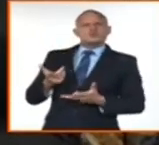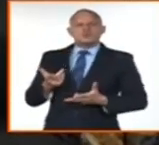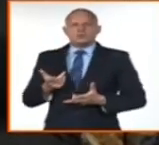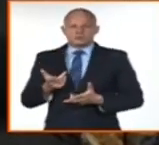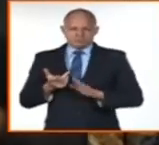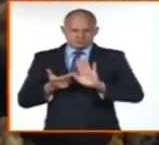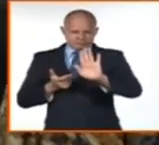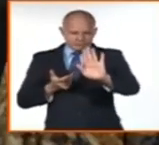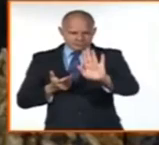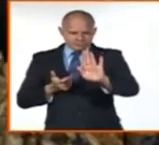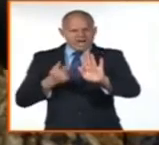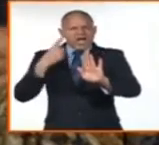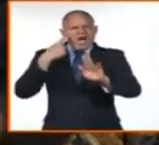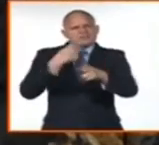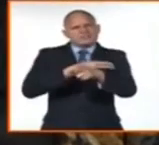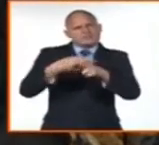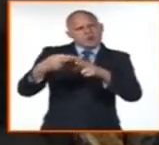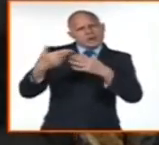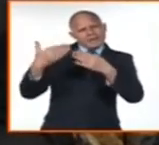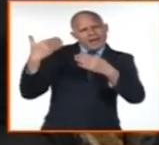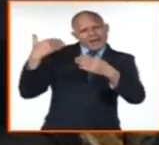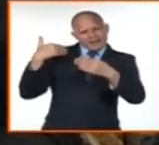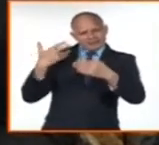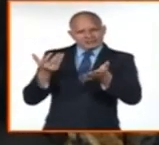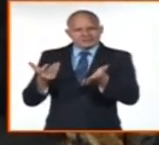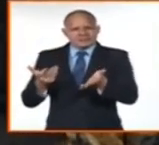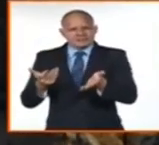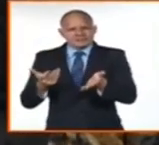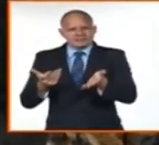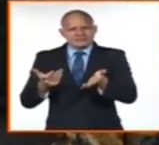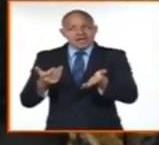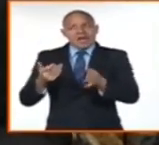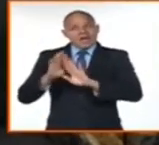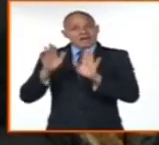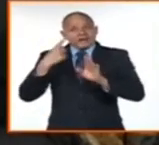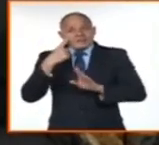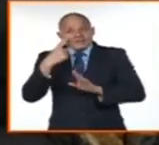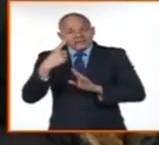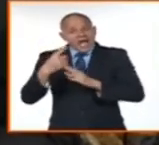lo que amenaza, llevas a otro país una posición límite, pones a todos los otros de carne y cañón.